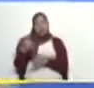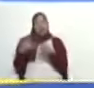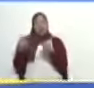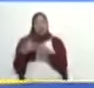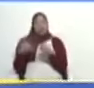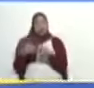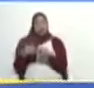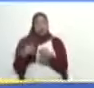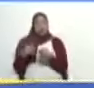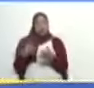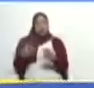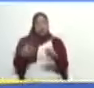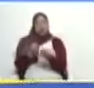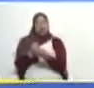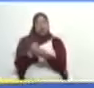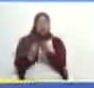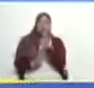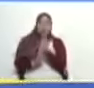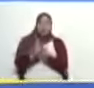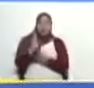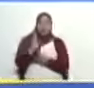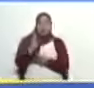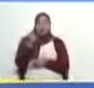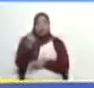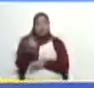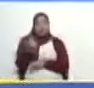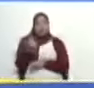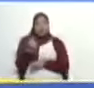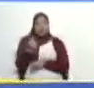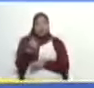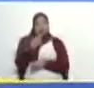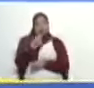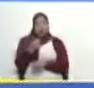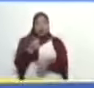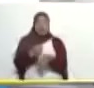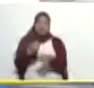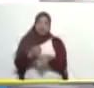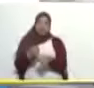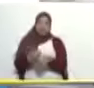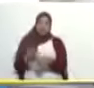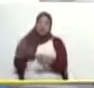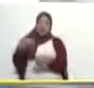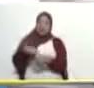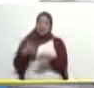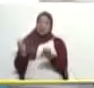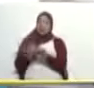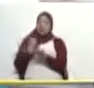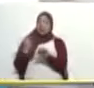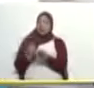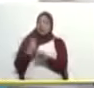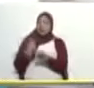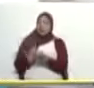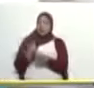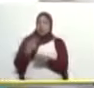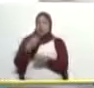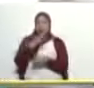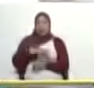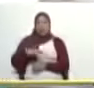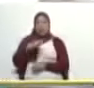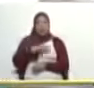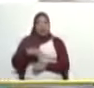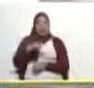para el ingreso nacional y esa platica fast track para los ingresos de los trabajadores, trabajadoras, para las grandes